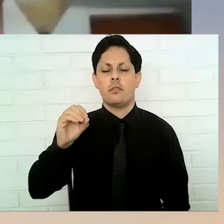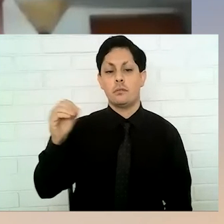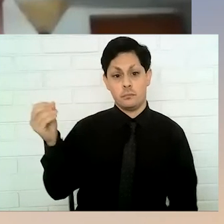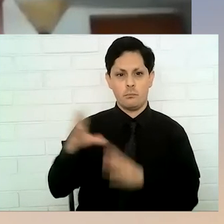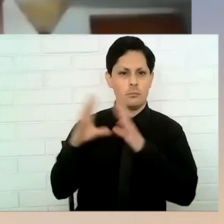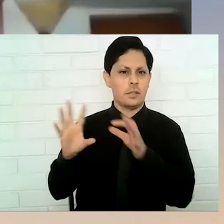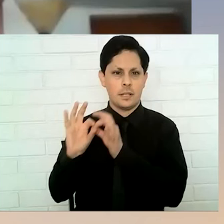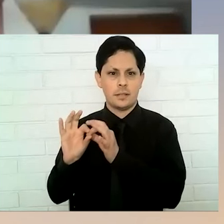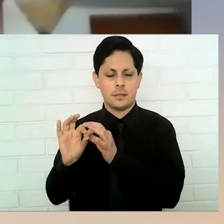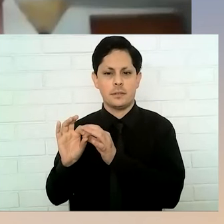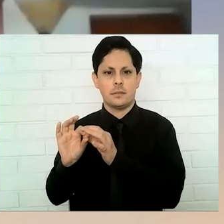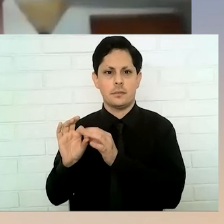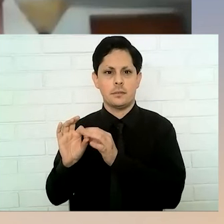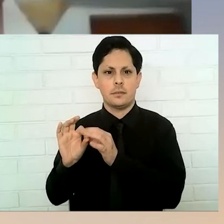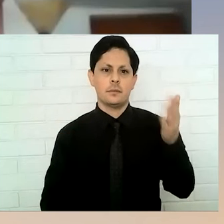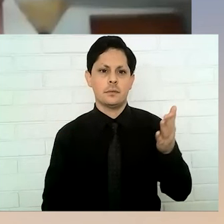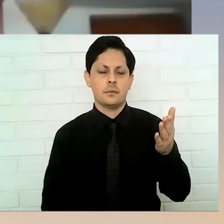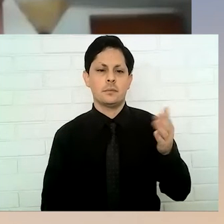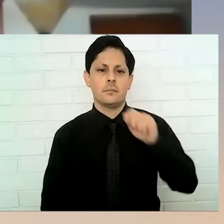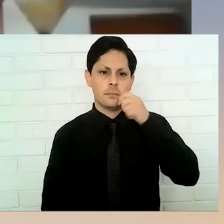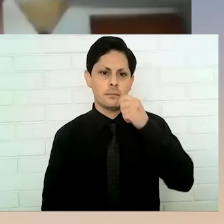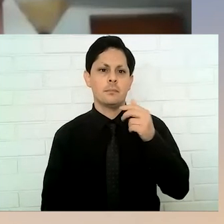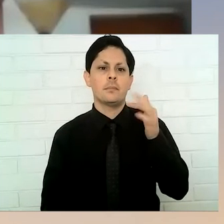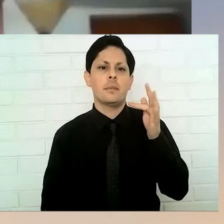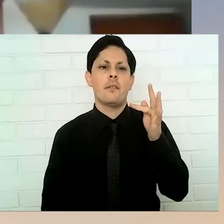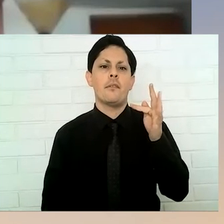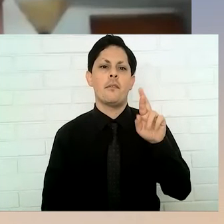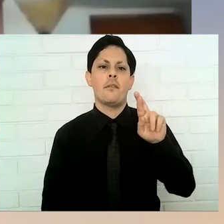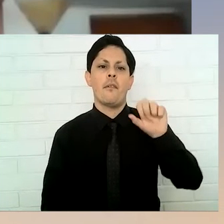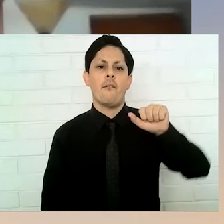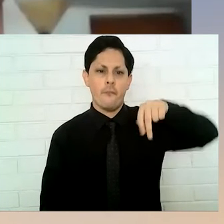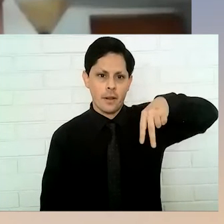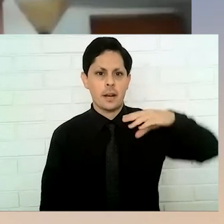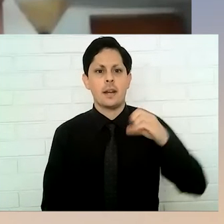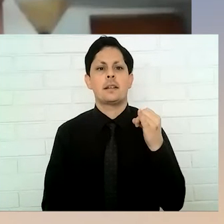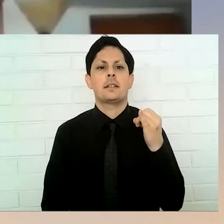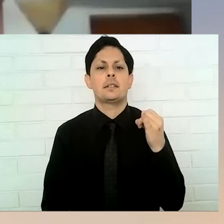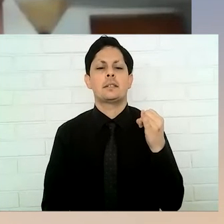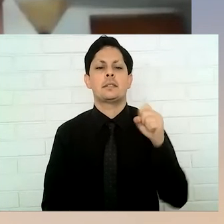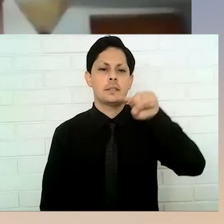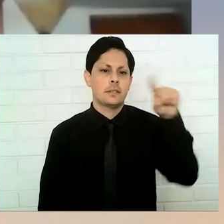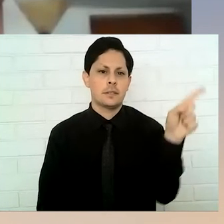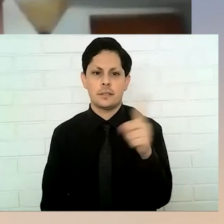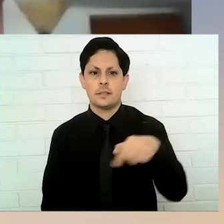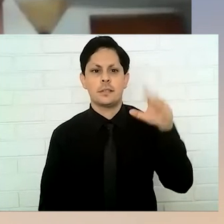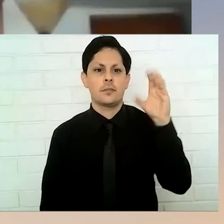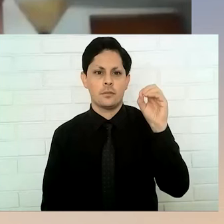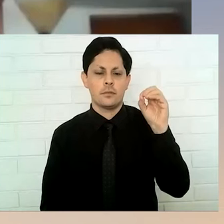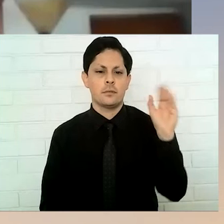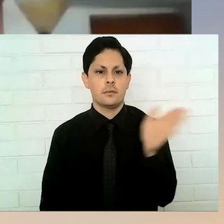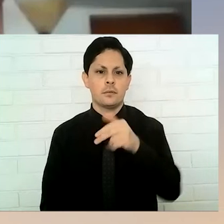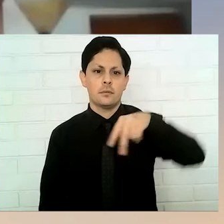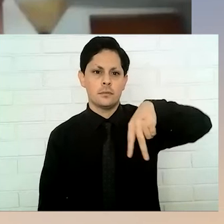¿sí? A Francisco Núñez por su valiosa participación y hacer de